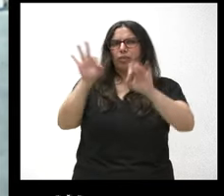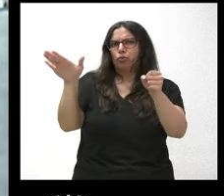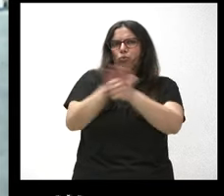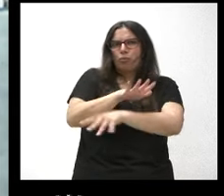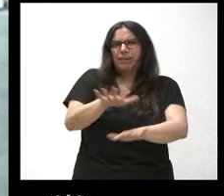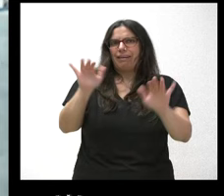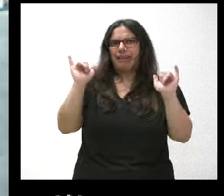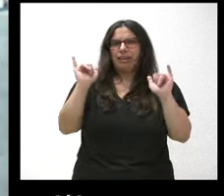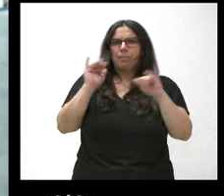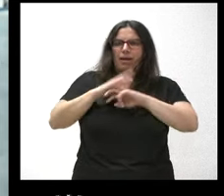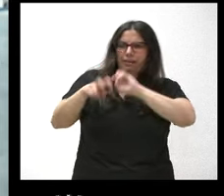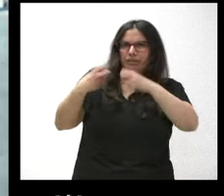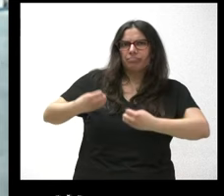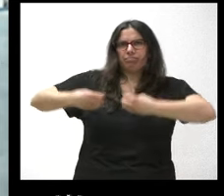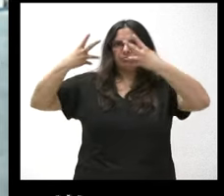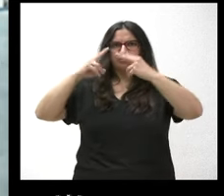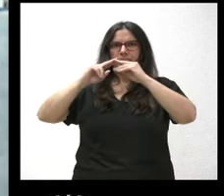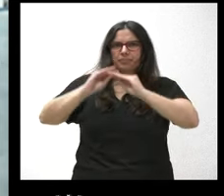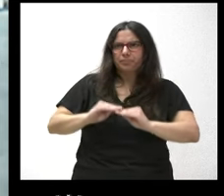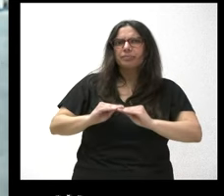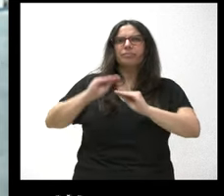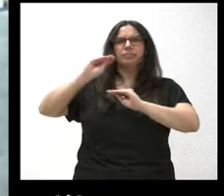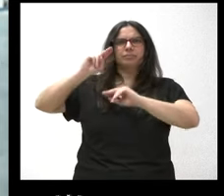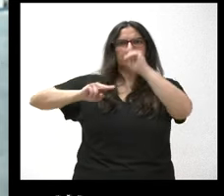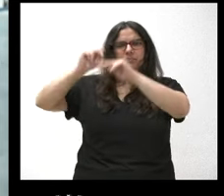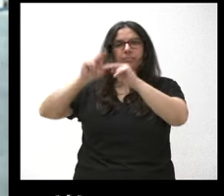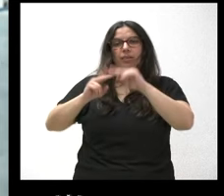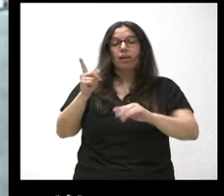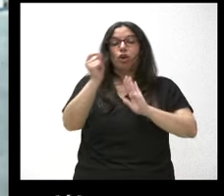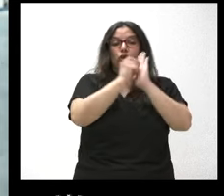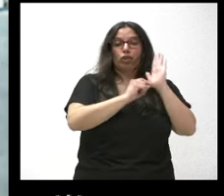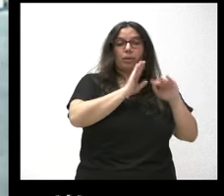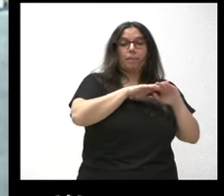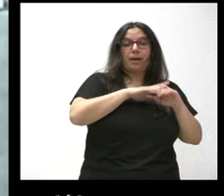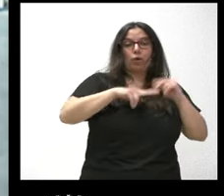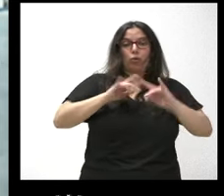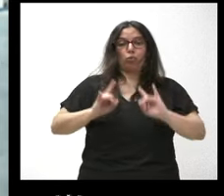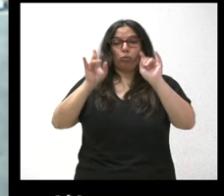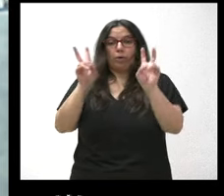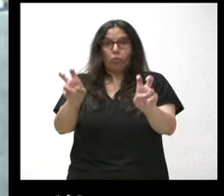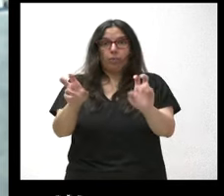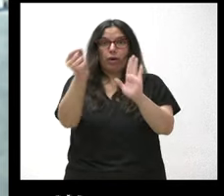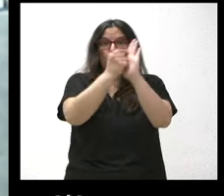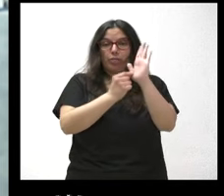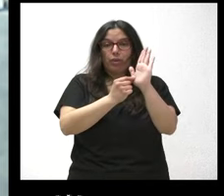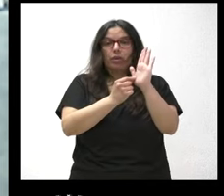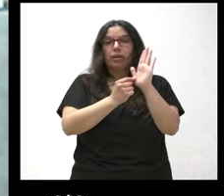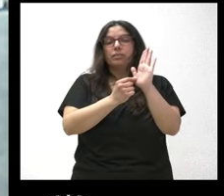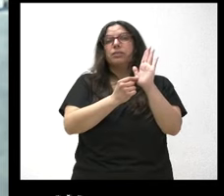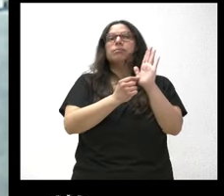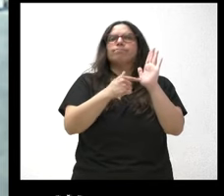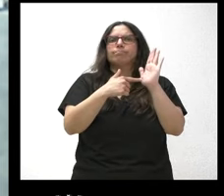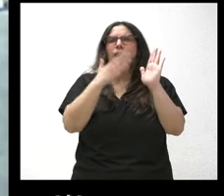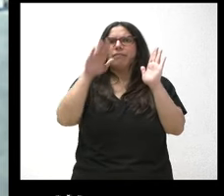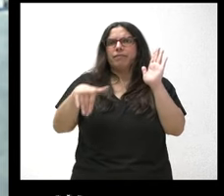totales para reparar inmuebles y además dicen que las condiciones de las ayudas para construir vivienda nueva a través de Somacil